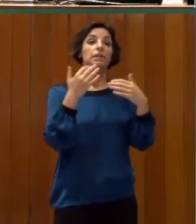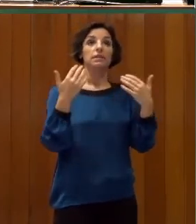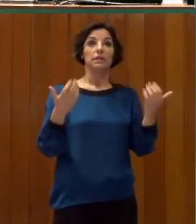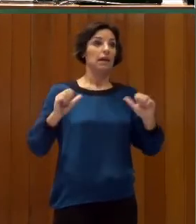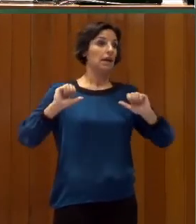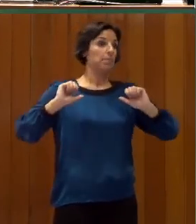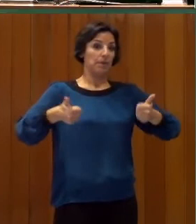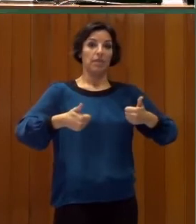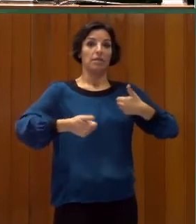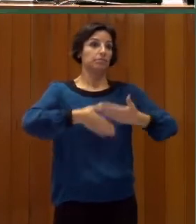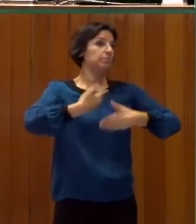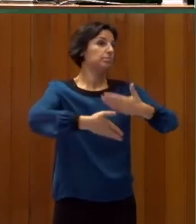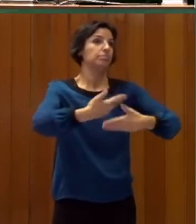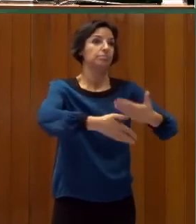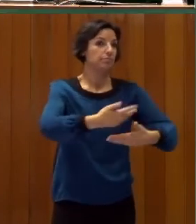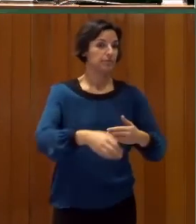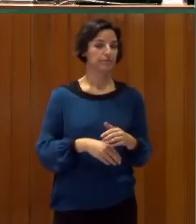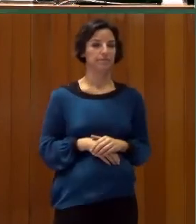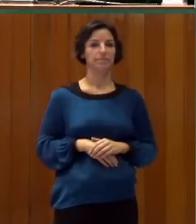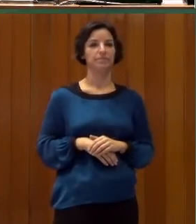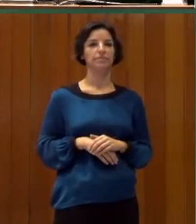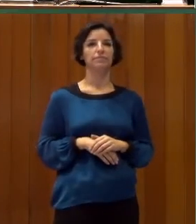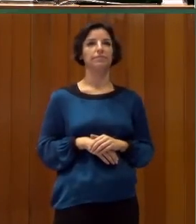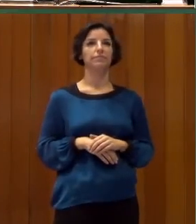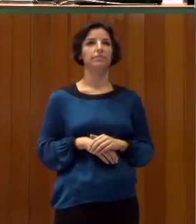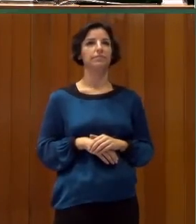aplica el Stroop signado.